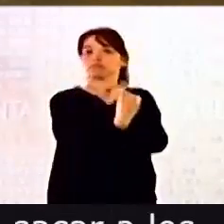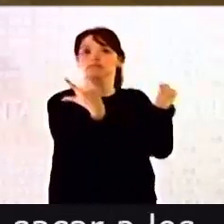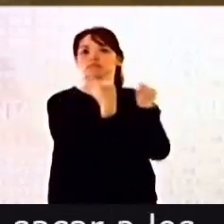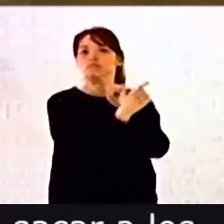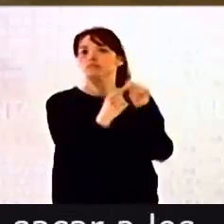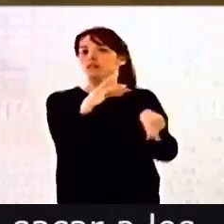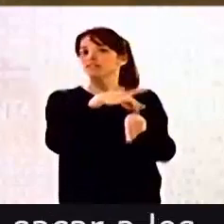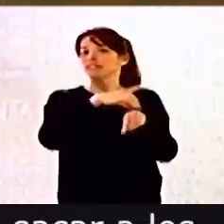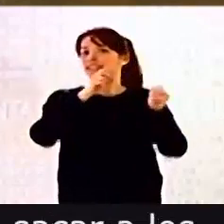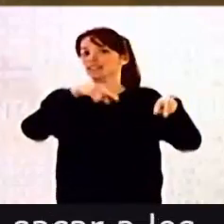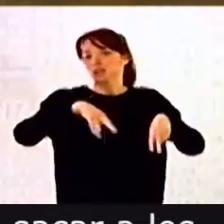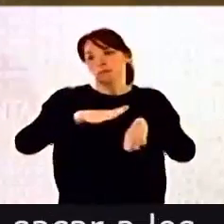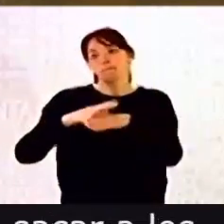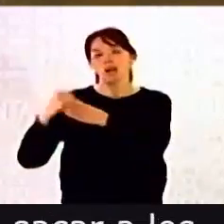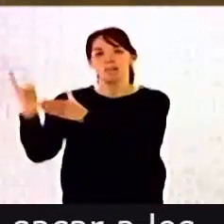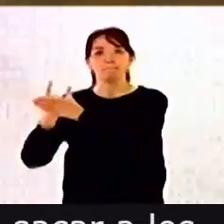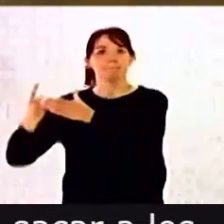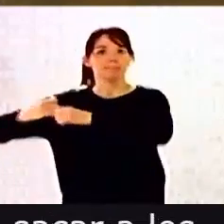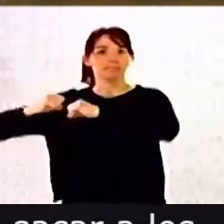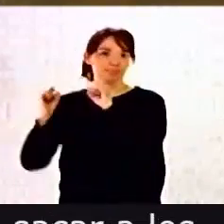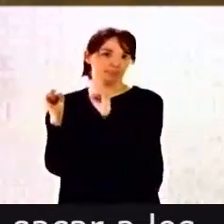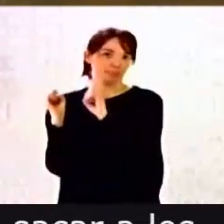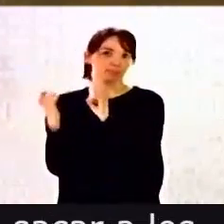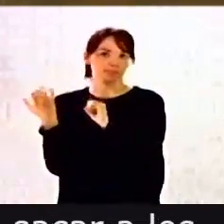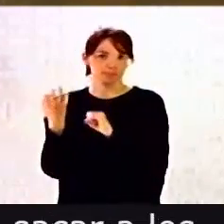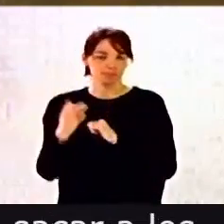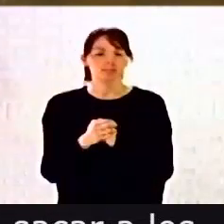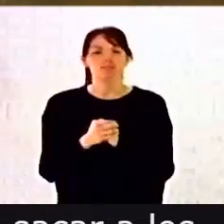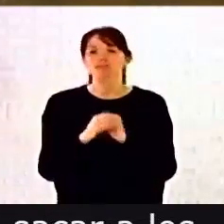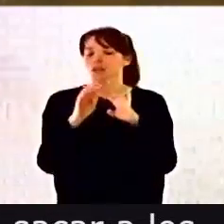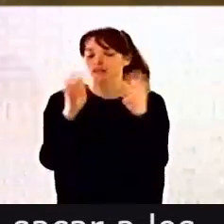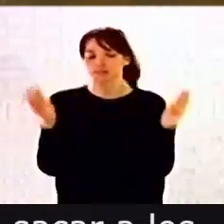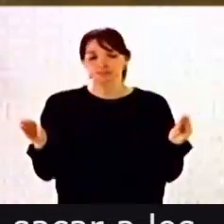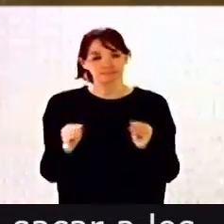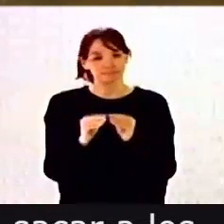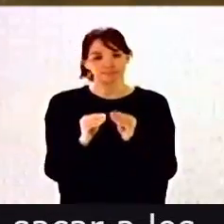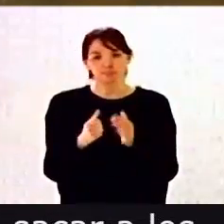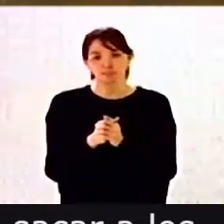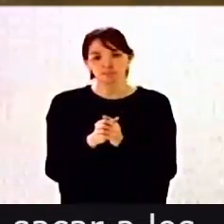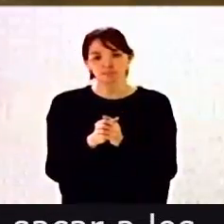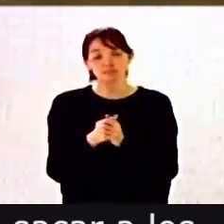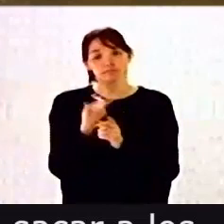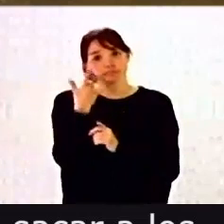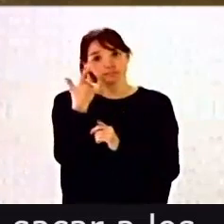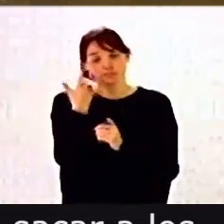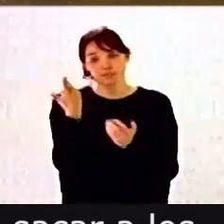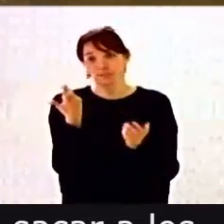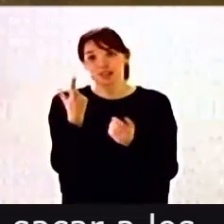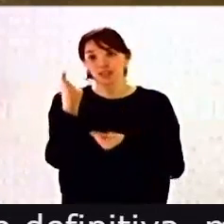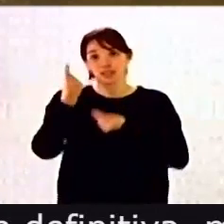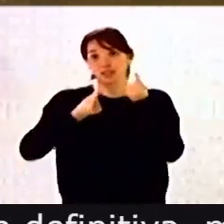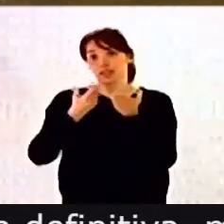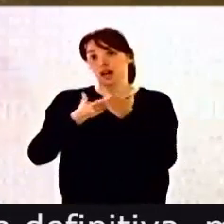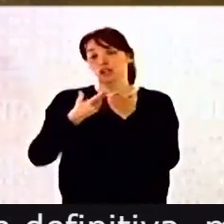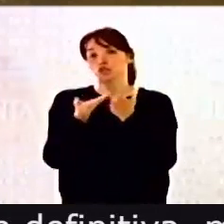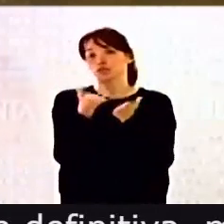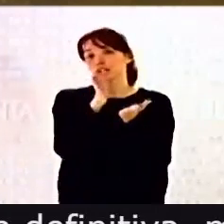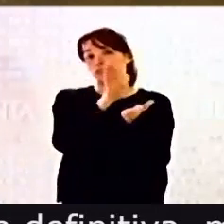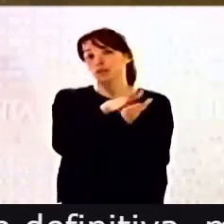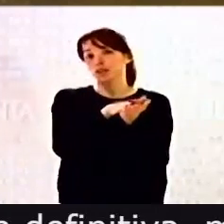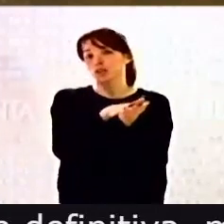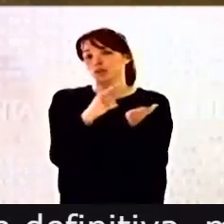producir ese aislamiento que necesitábamos producir. Pero, en definitiva, mire, los datos de fallecimiento es un dato al que